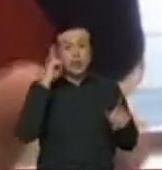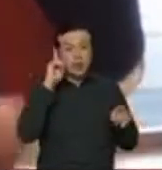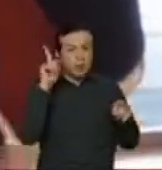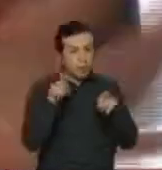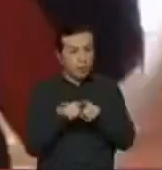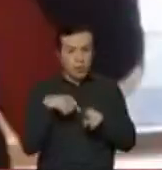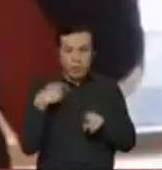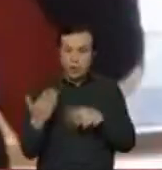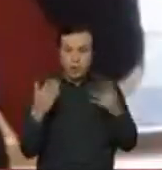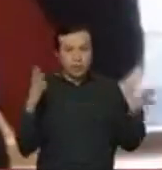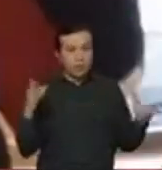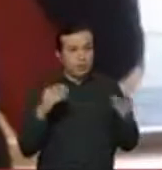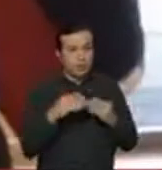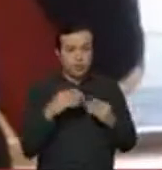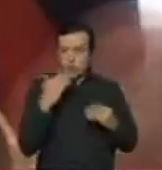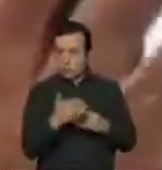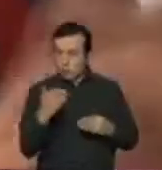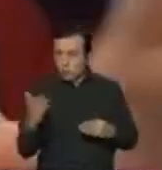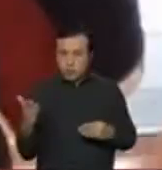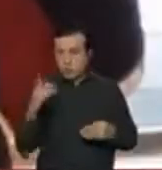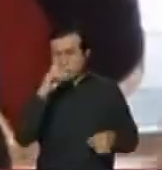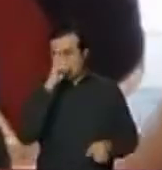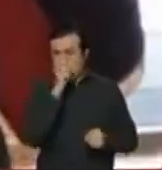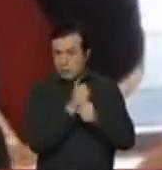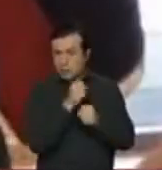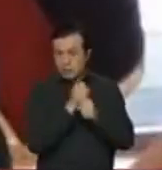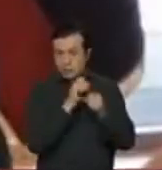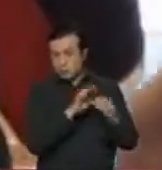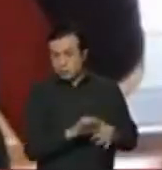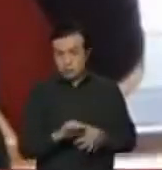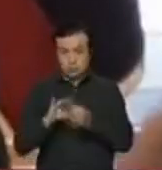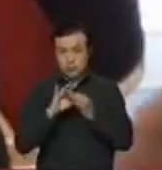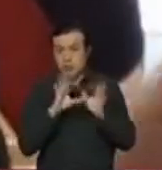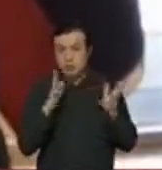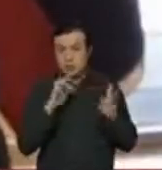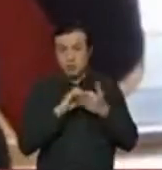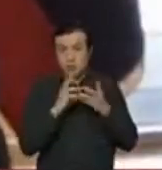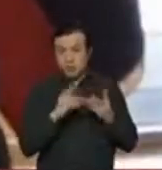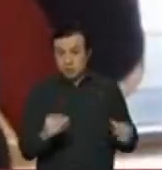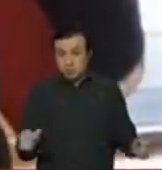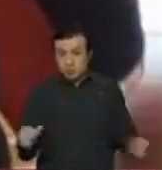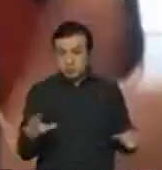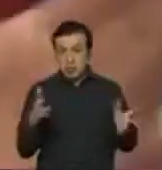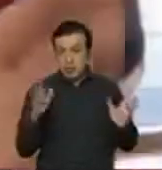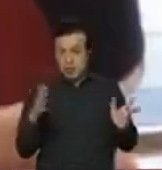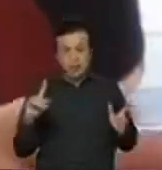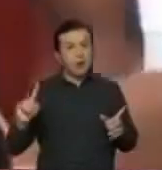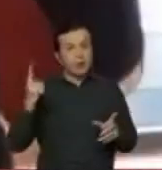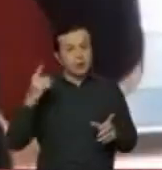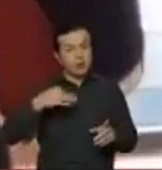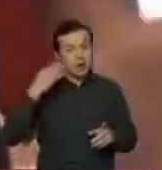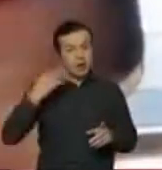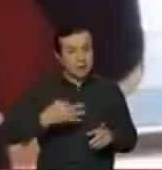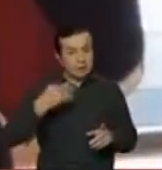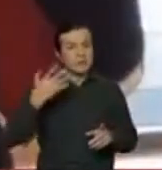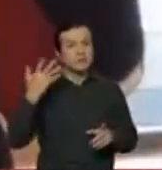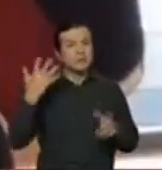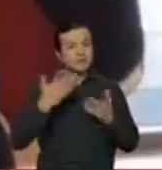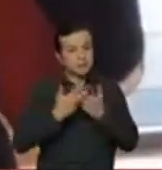acuerdo con todas las partes. Si no trabajamos en conjunto, la solución no va a existir. La única forma es